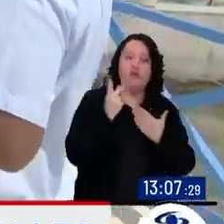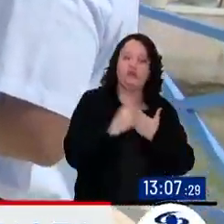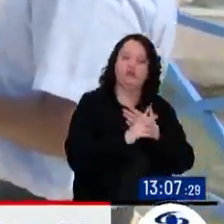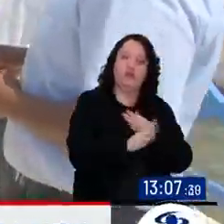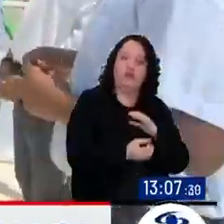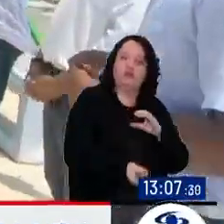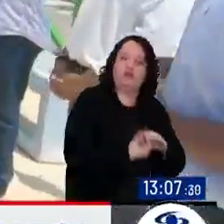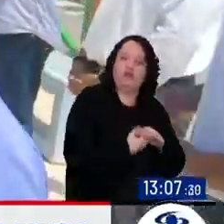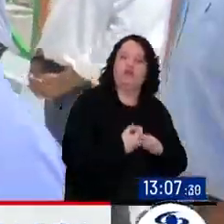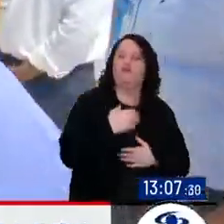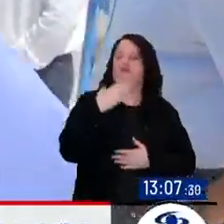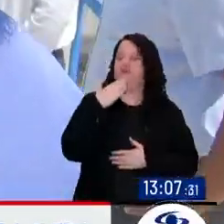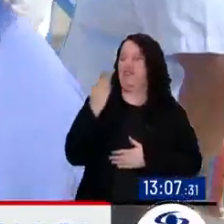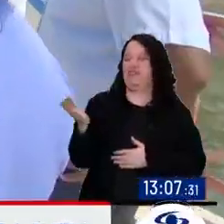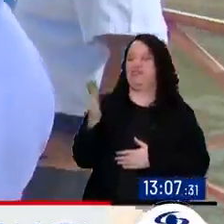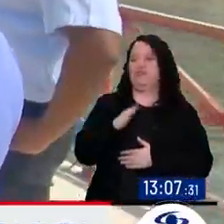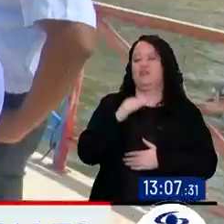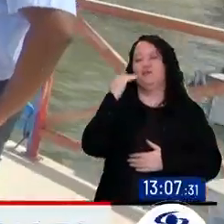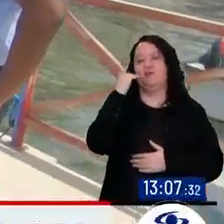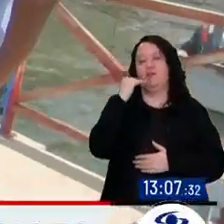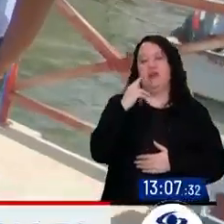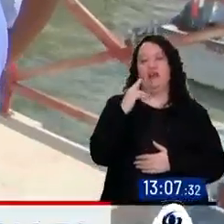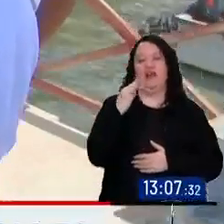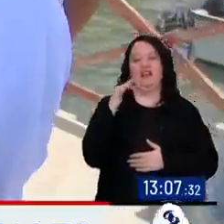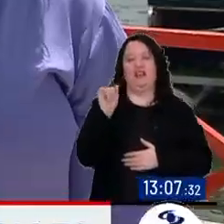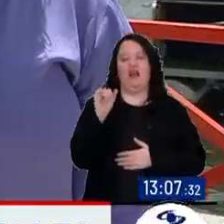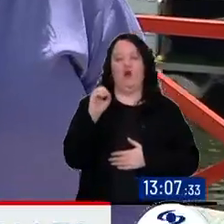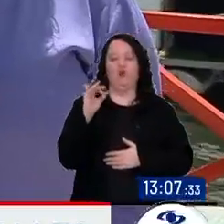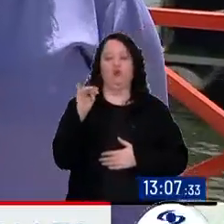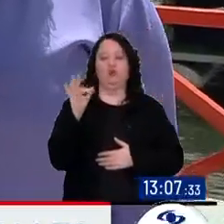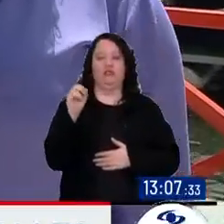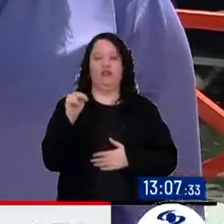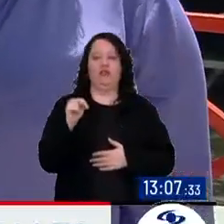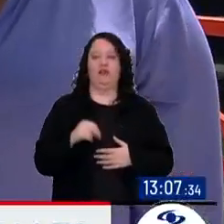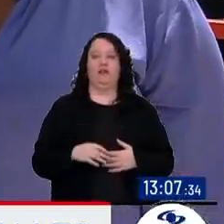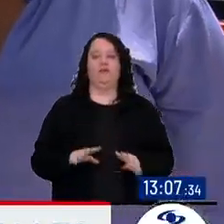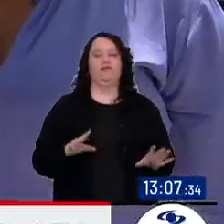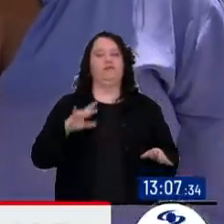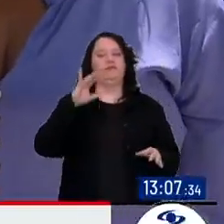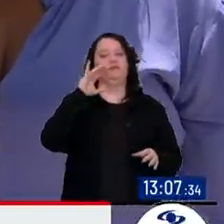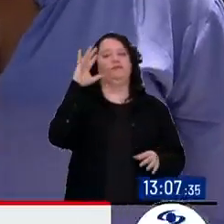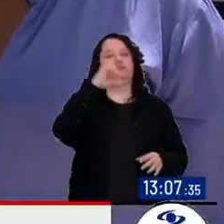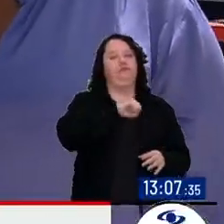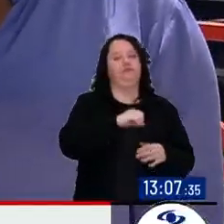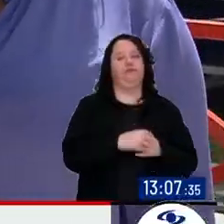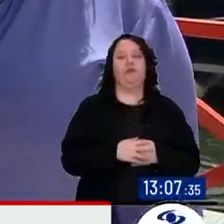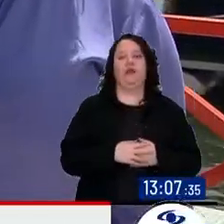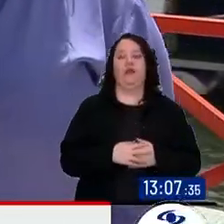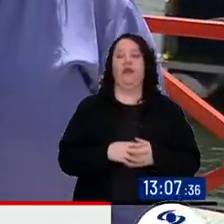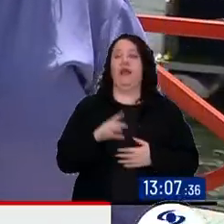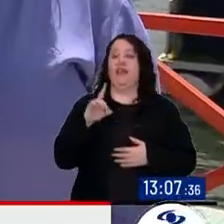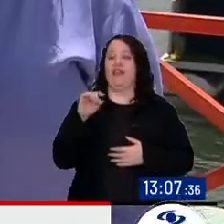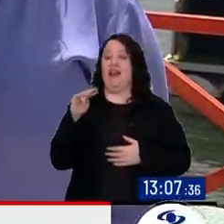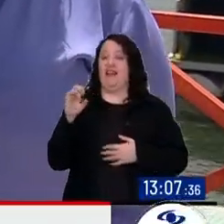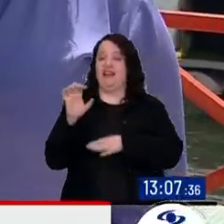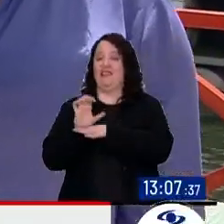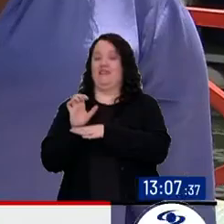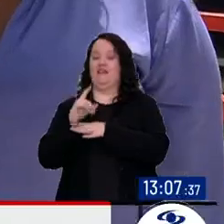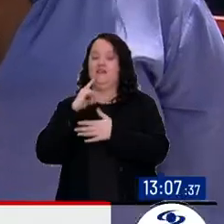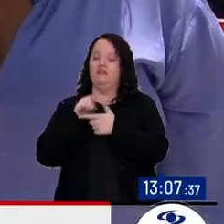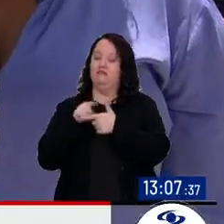productivos. Gracias, Germán. Ahora vamos con la señora Katia Outen. Teniendo en cuenta que según las cifras del DANE somos